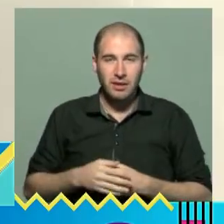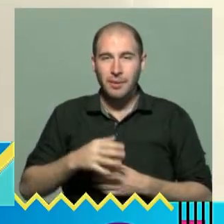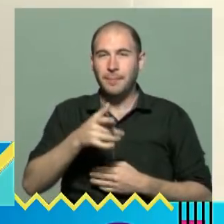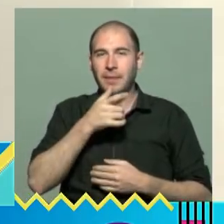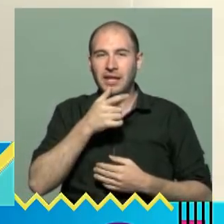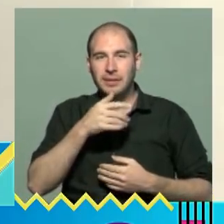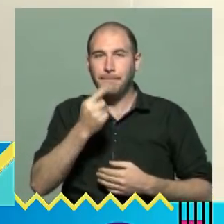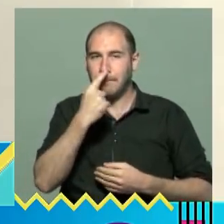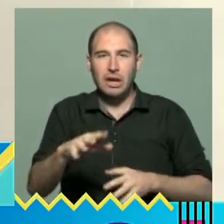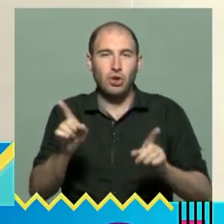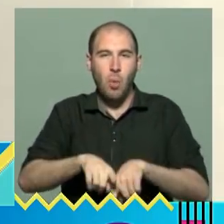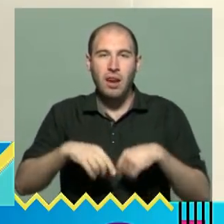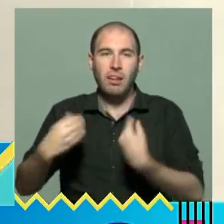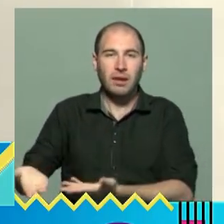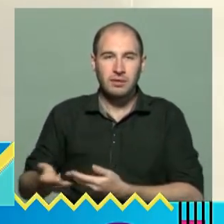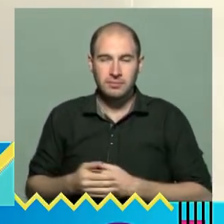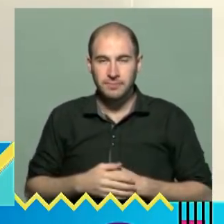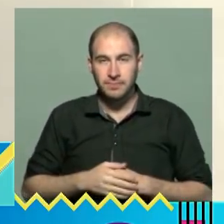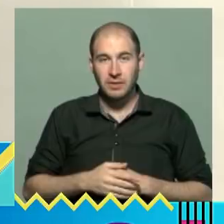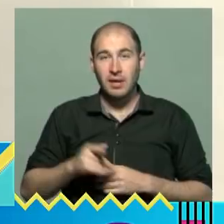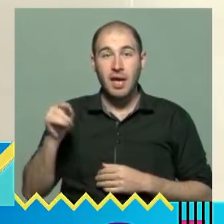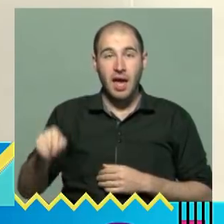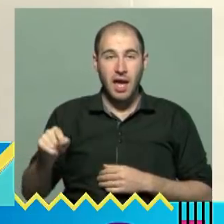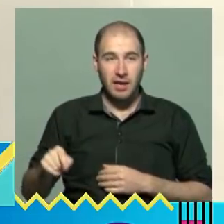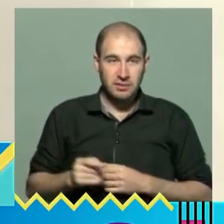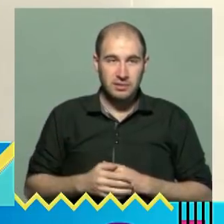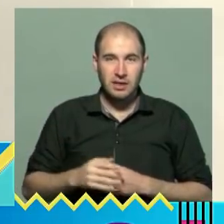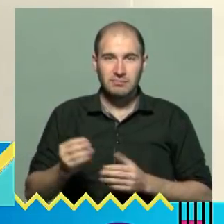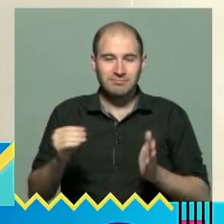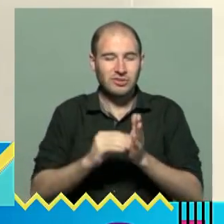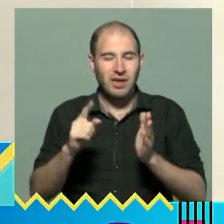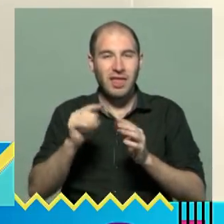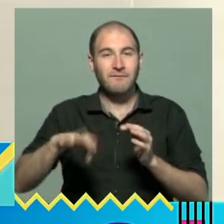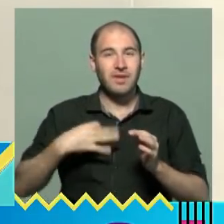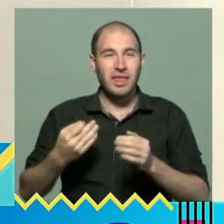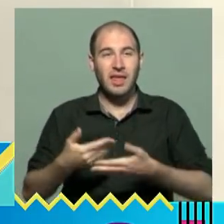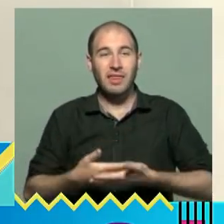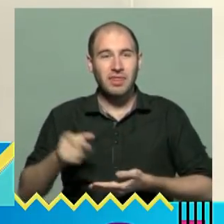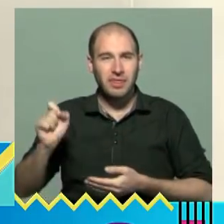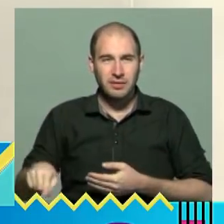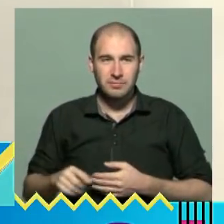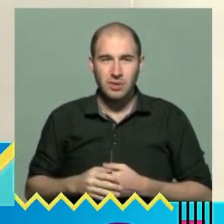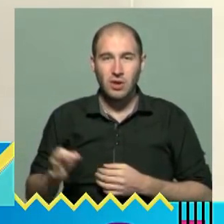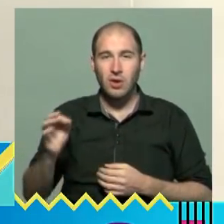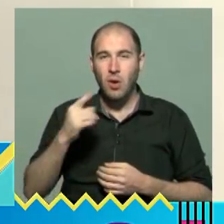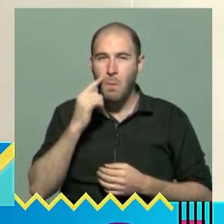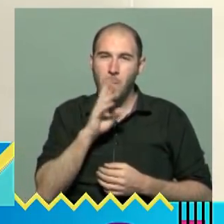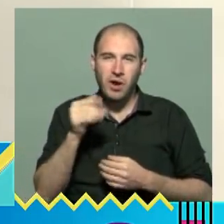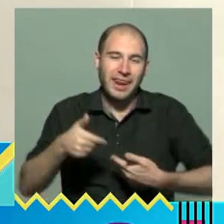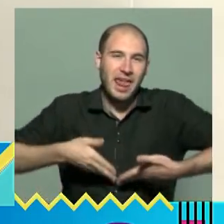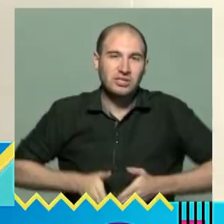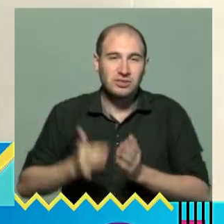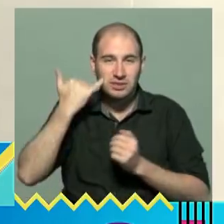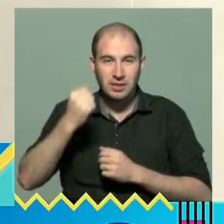fuese un cachorrito. O sea, me parece que ahí justamente lo que no se está contemplando es la vida de ese pibe o esa piba que